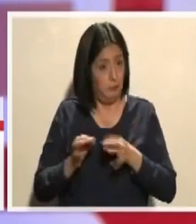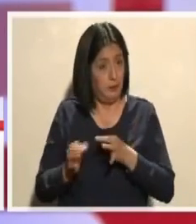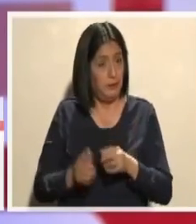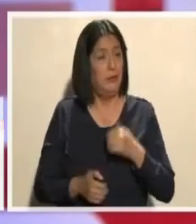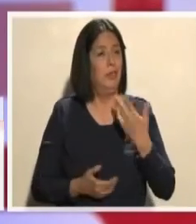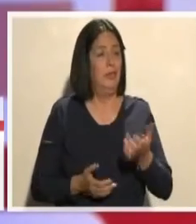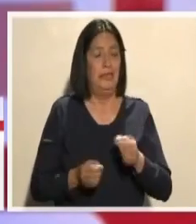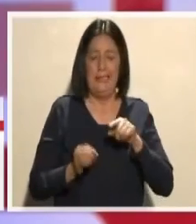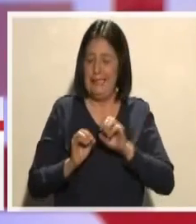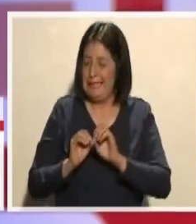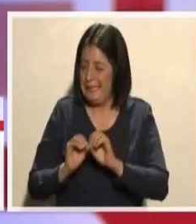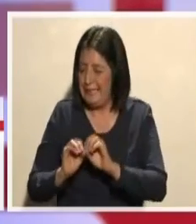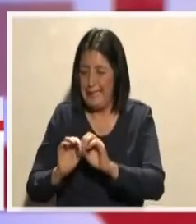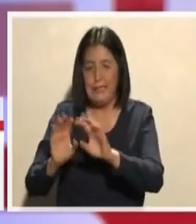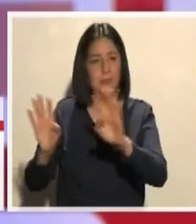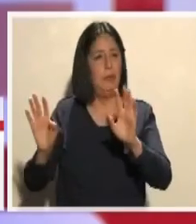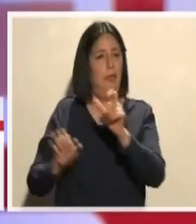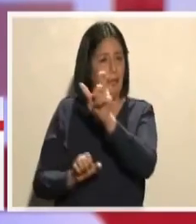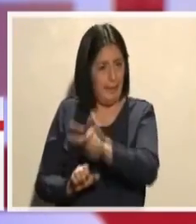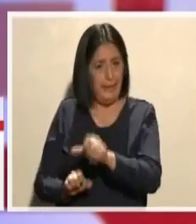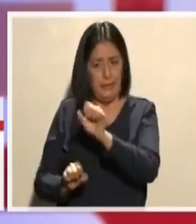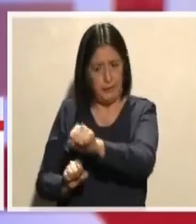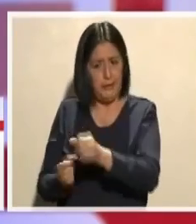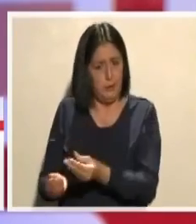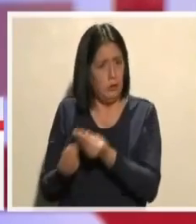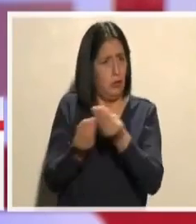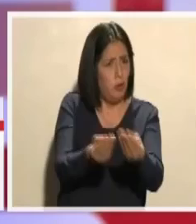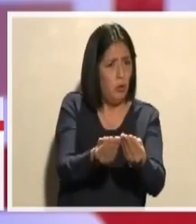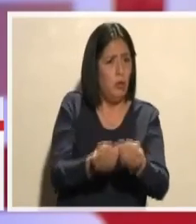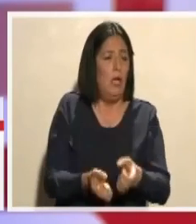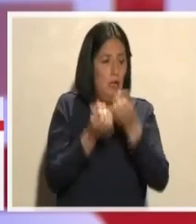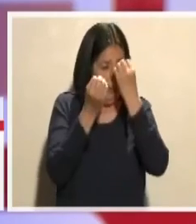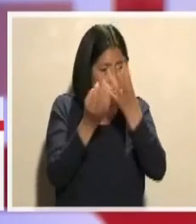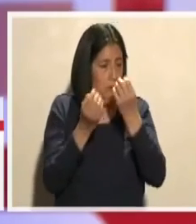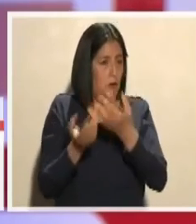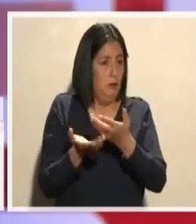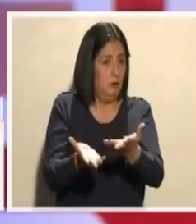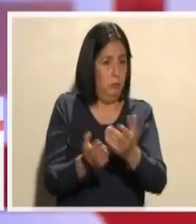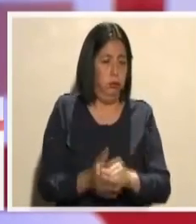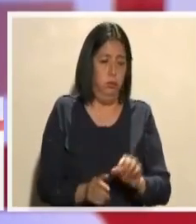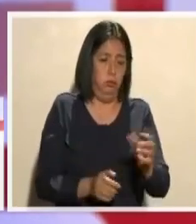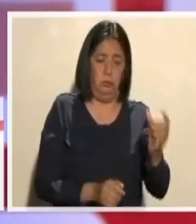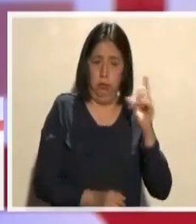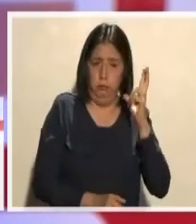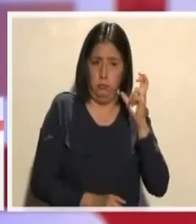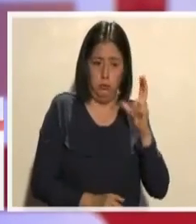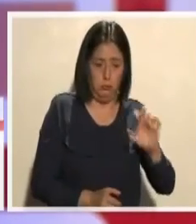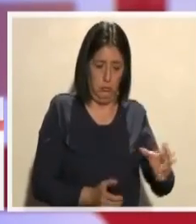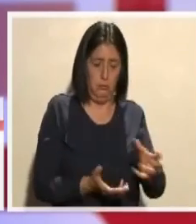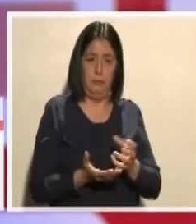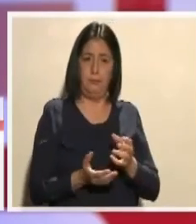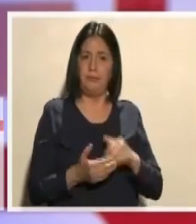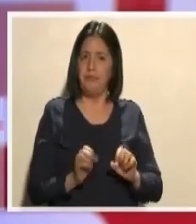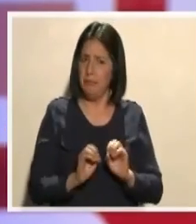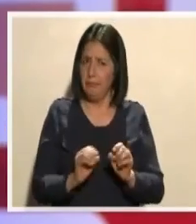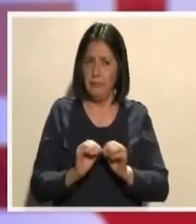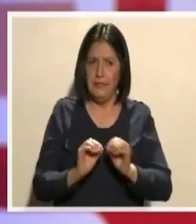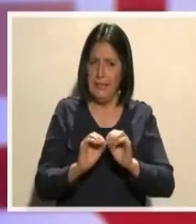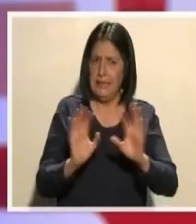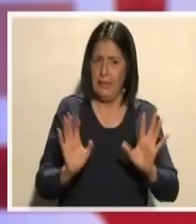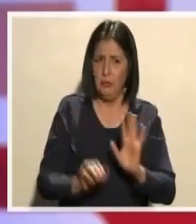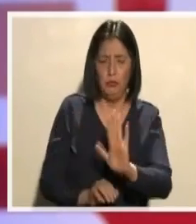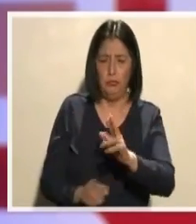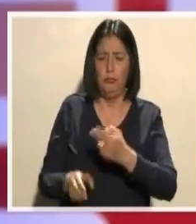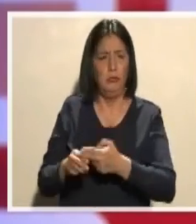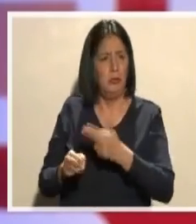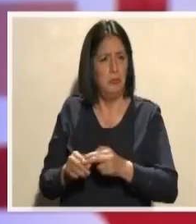manera transparente entregó toda la información que le llegó, un audio, emails donde estaba claramente su nombre